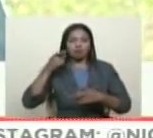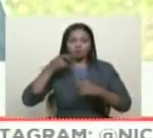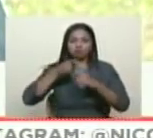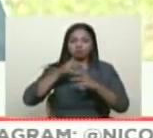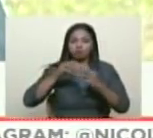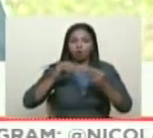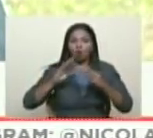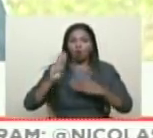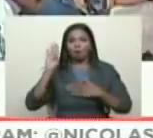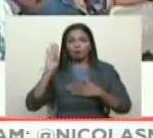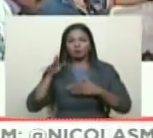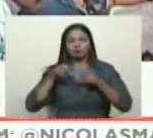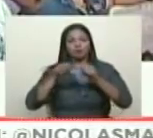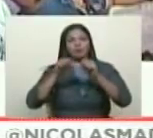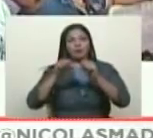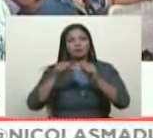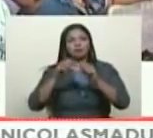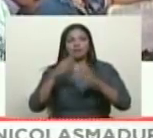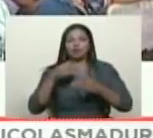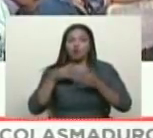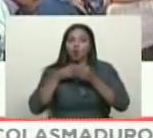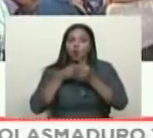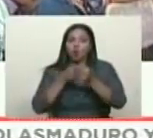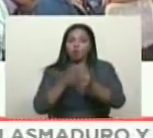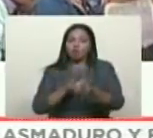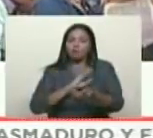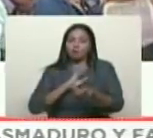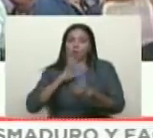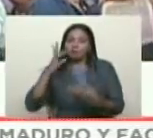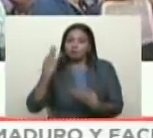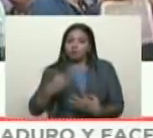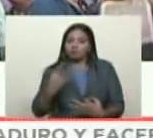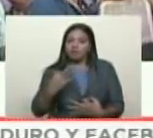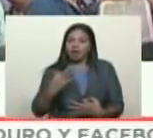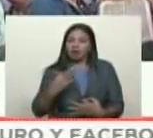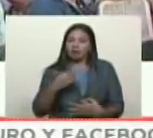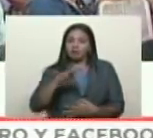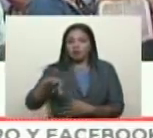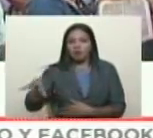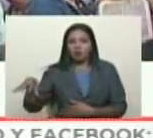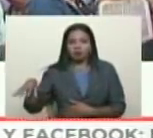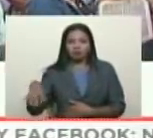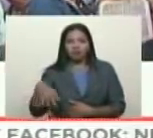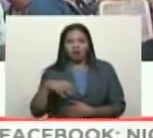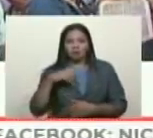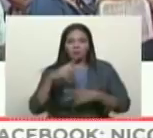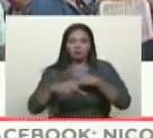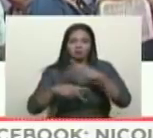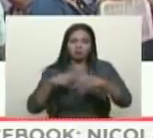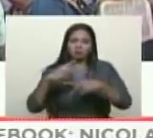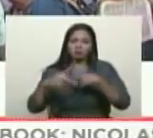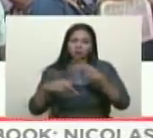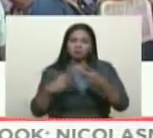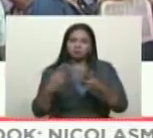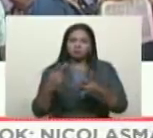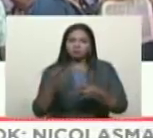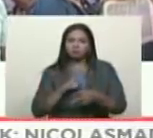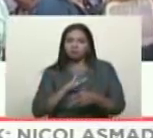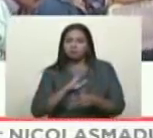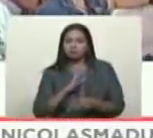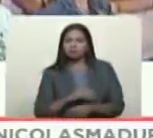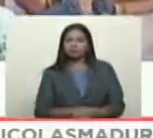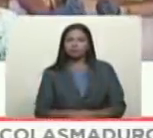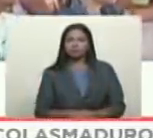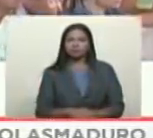avances de los líderes legítimos de los estados en el proceso productivo. Retos,